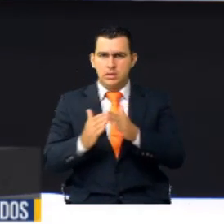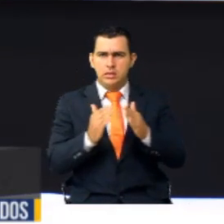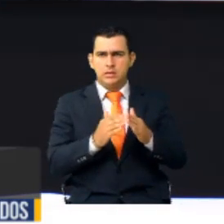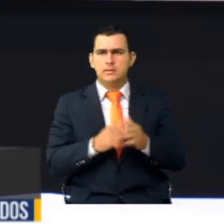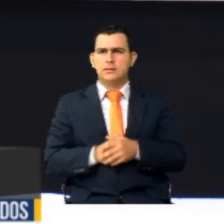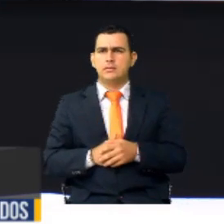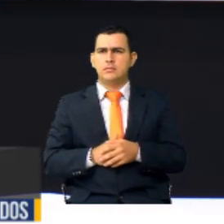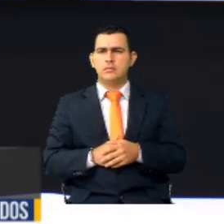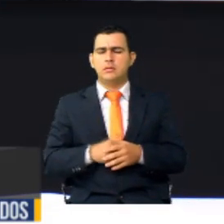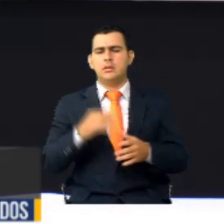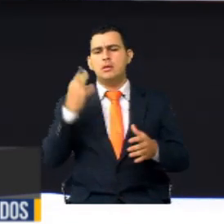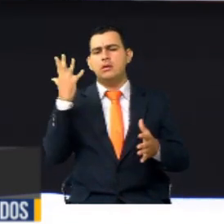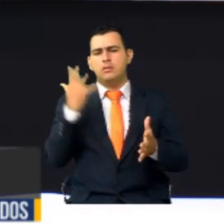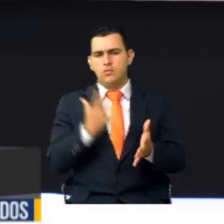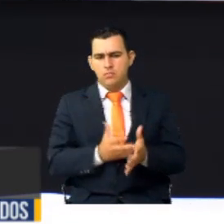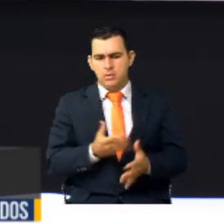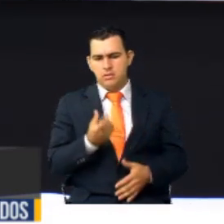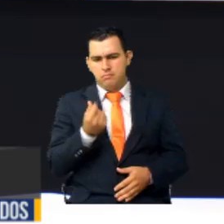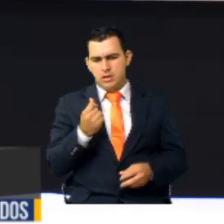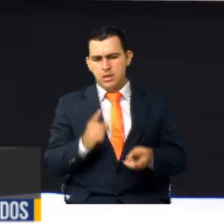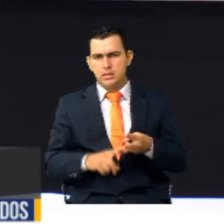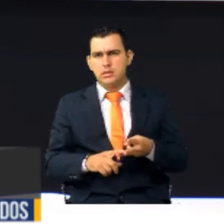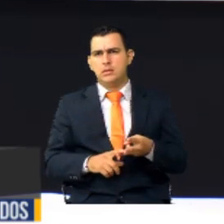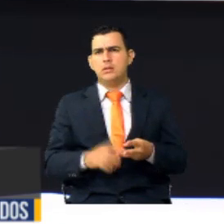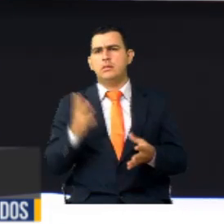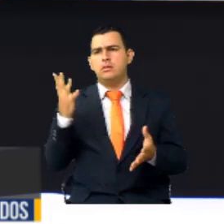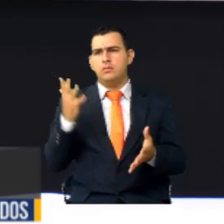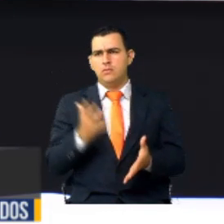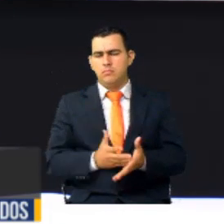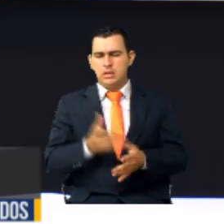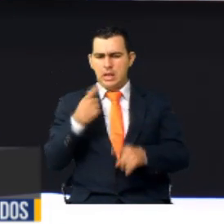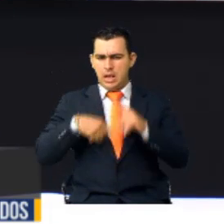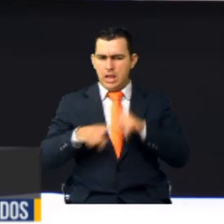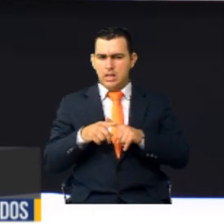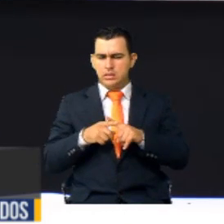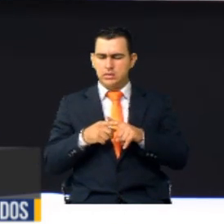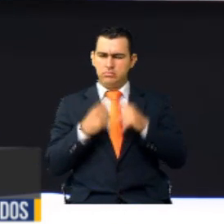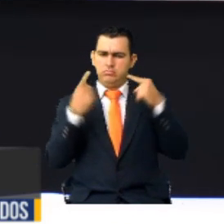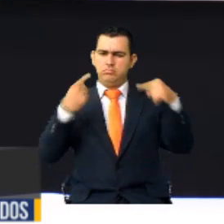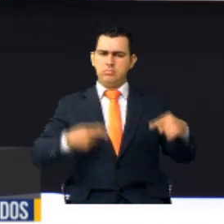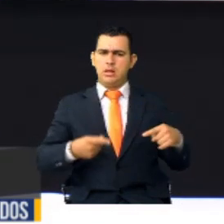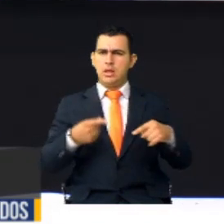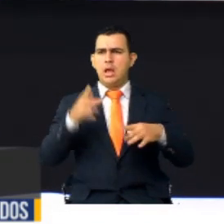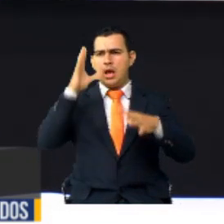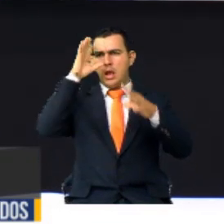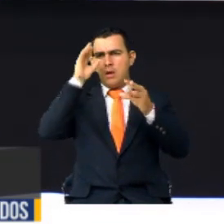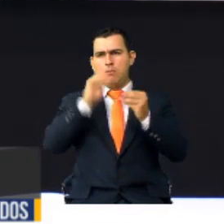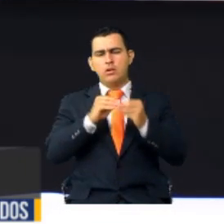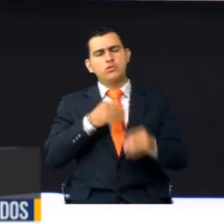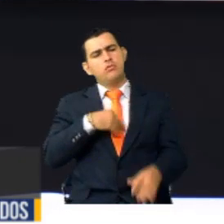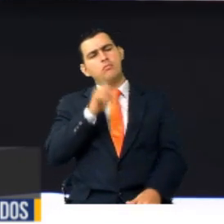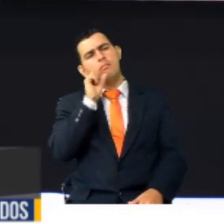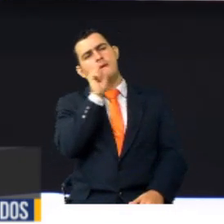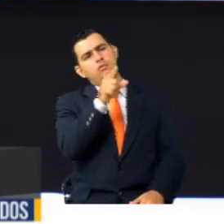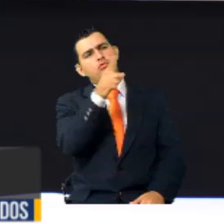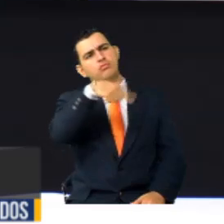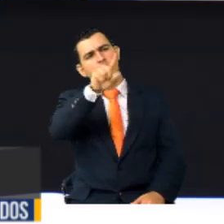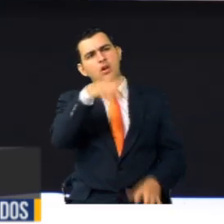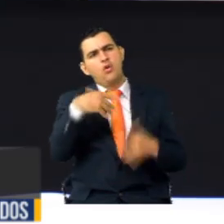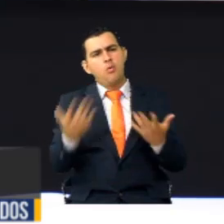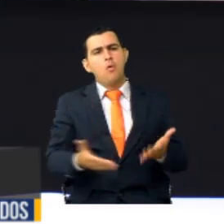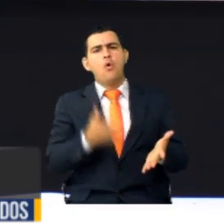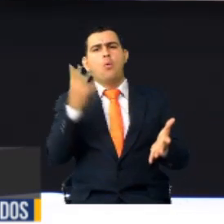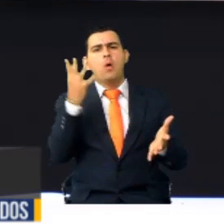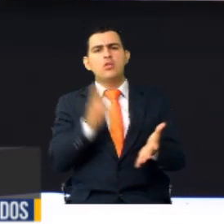oportunidad, 5.000 becas, 4.000 empleos sociales. En un debate anterior del Gran Acuerdo le pregunté cómo iba a financiar su programa de